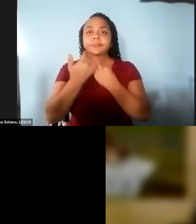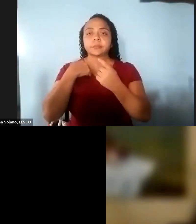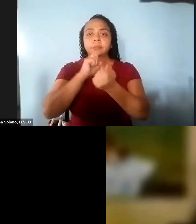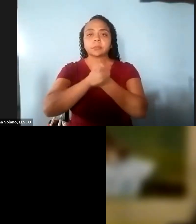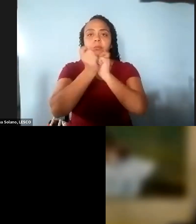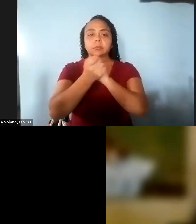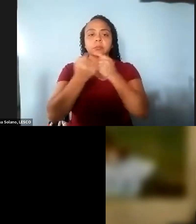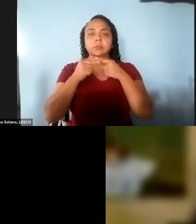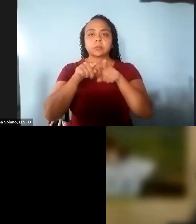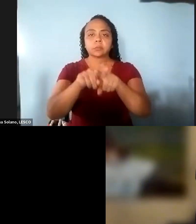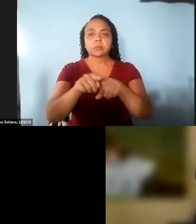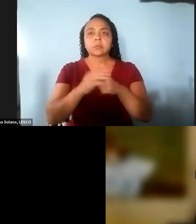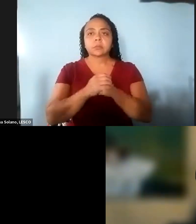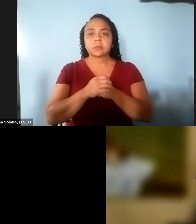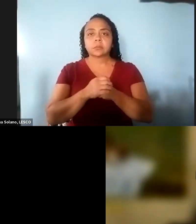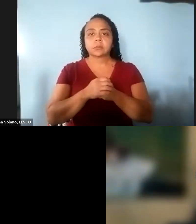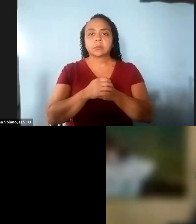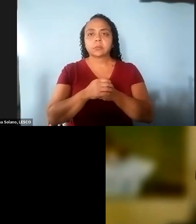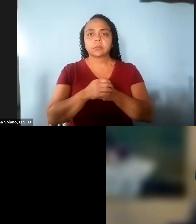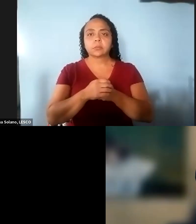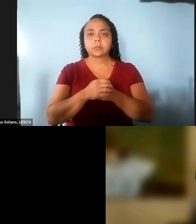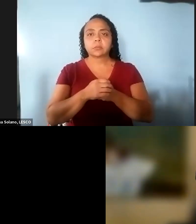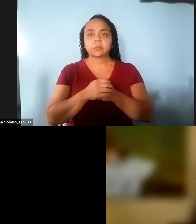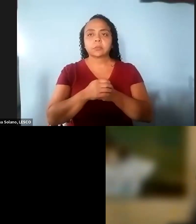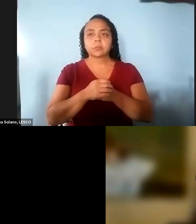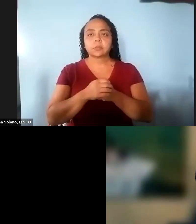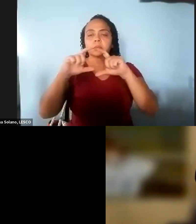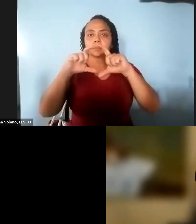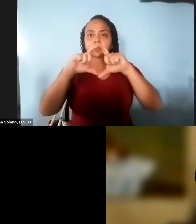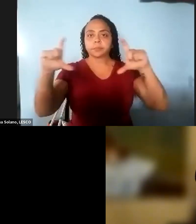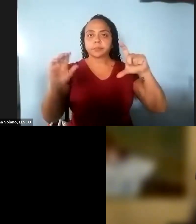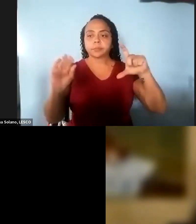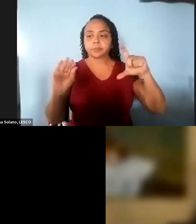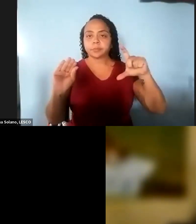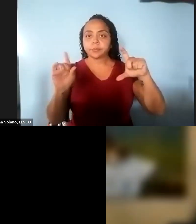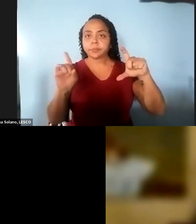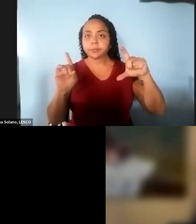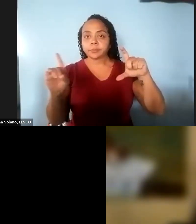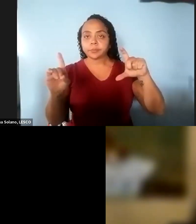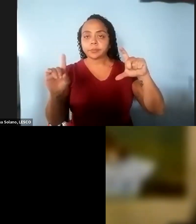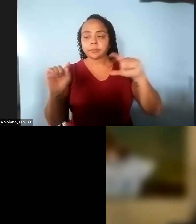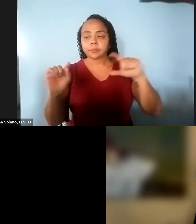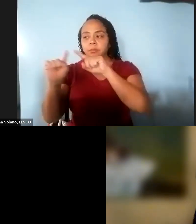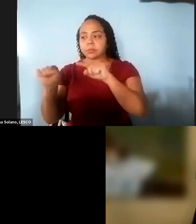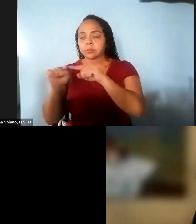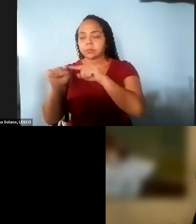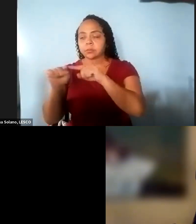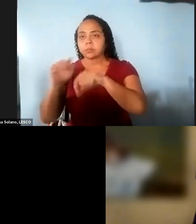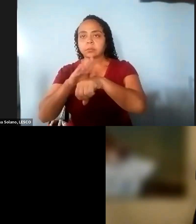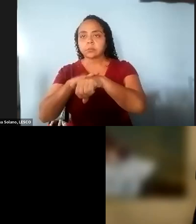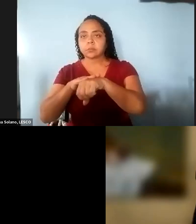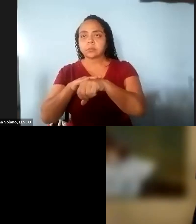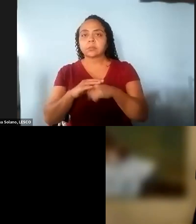simultánea encuentran abajo en su pantalla al lado derecho un botón que les permitirá estar